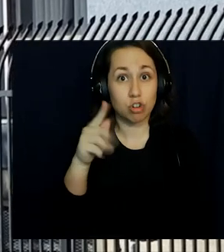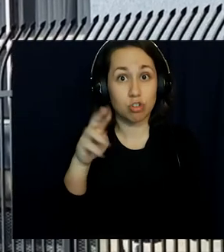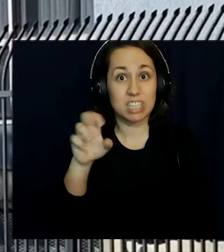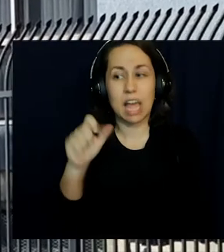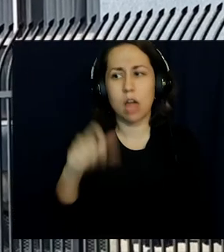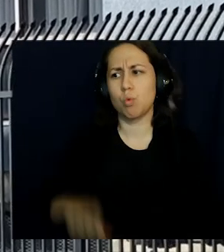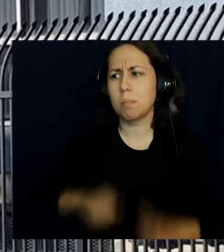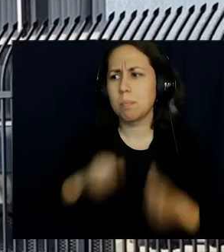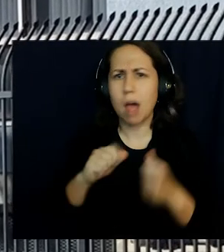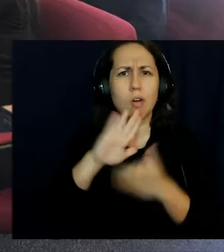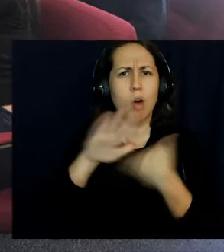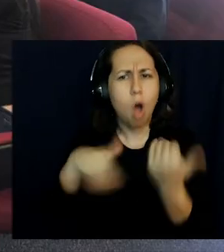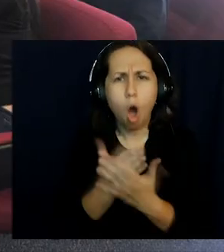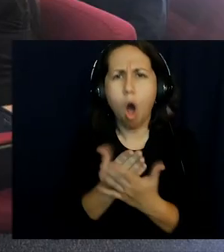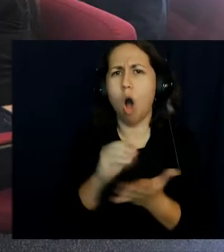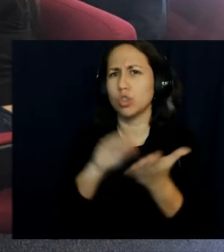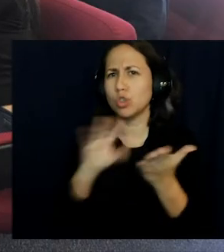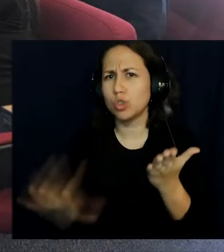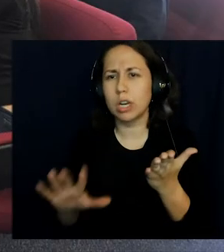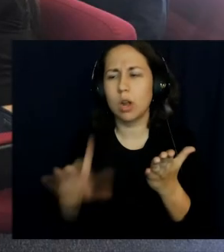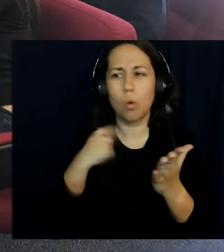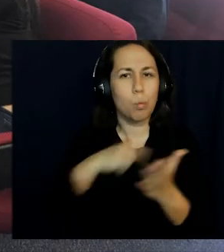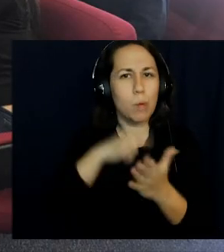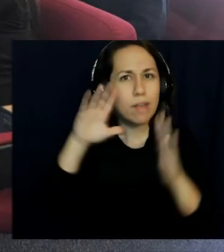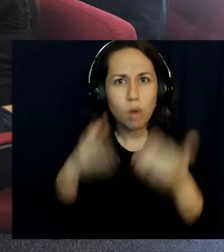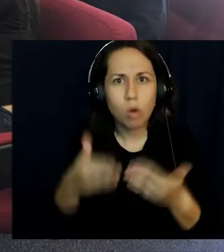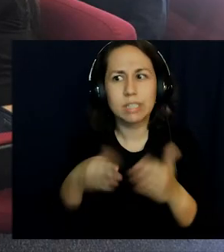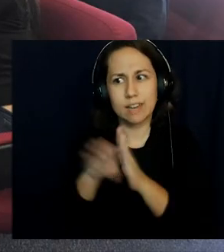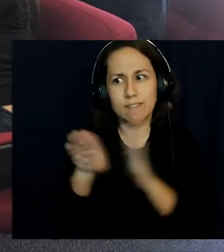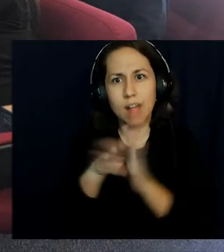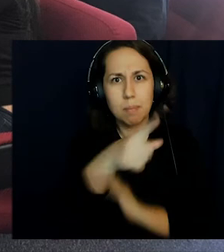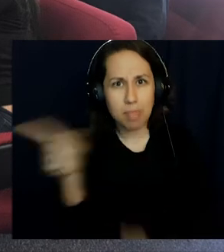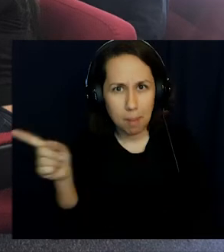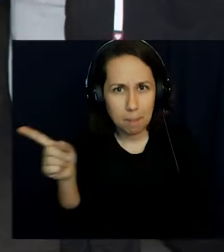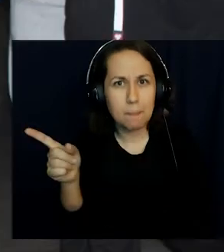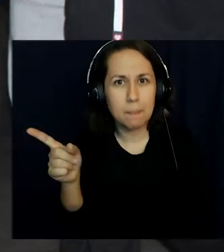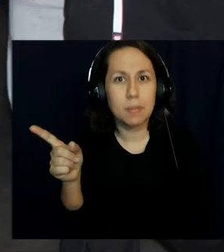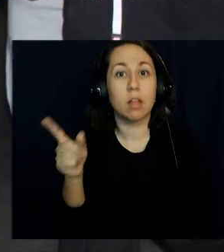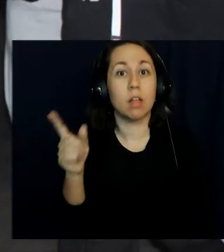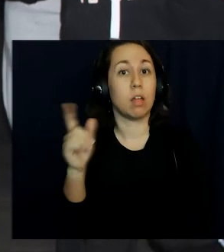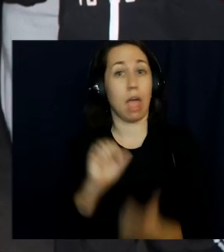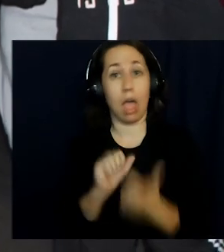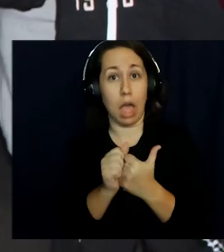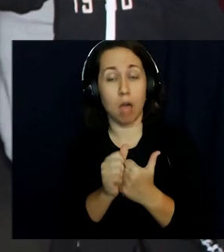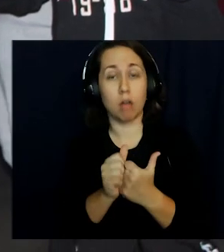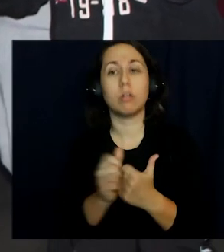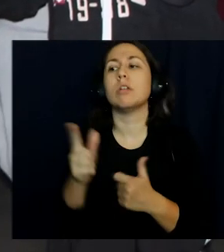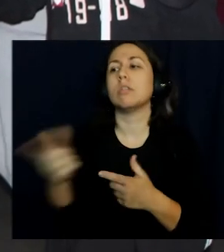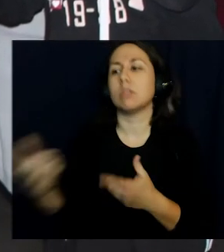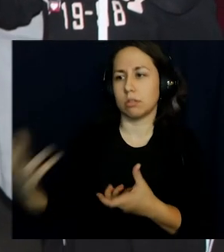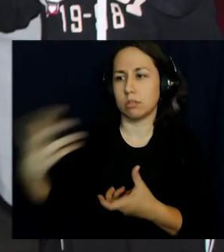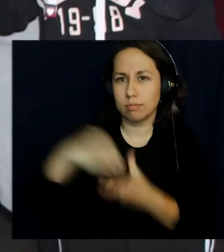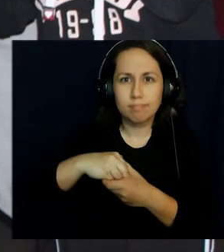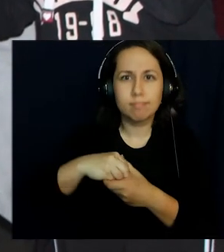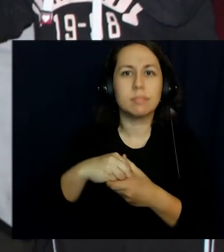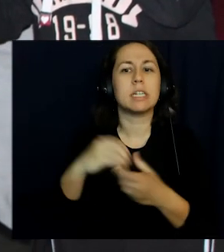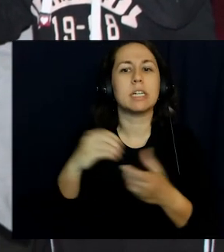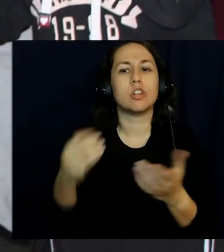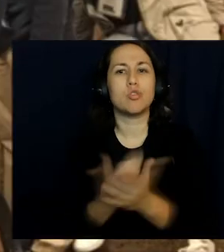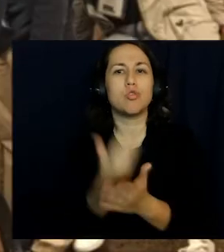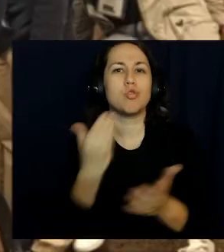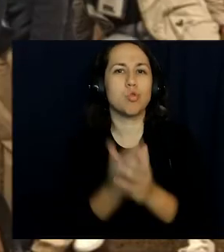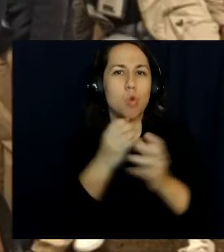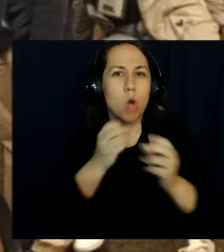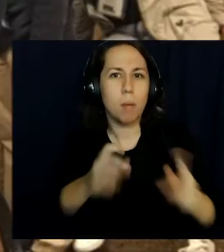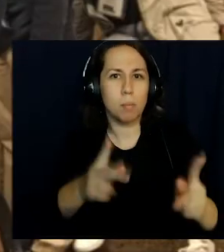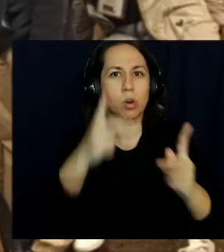nuestros alumnos y nos enfocamos en forjarlos al hacerlos participar en oportunidades nuevas para esperanza y éxito.